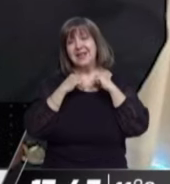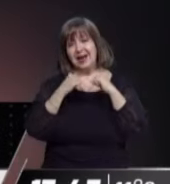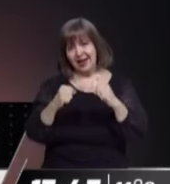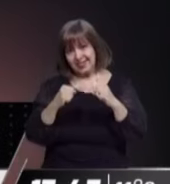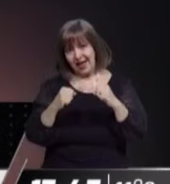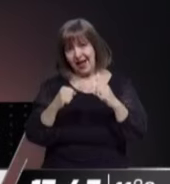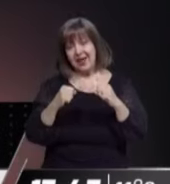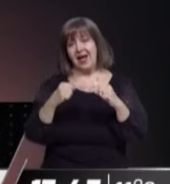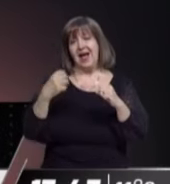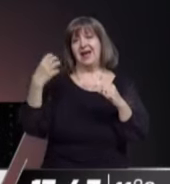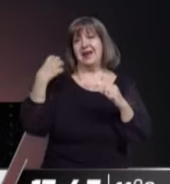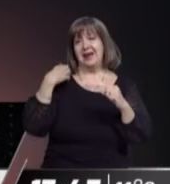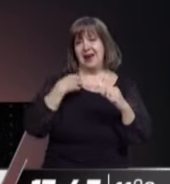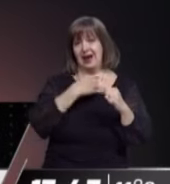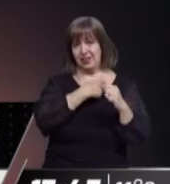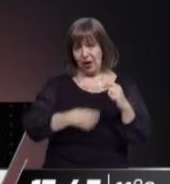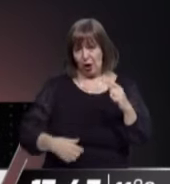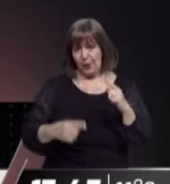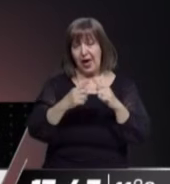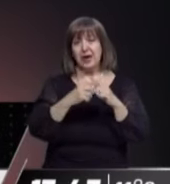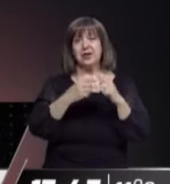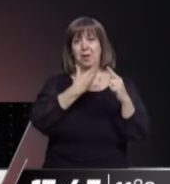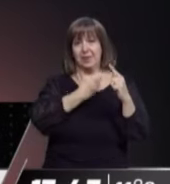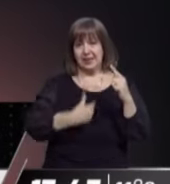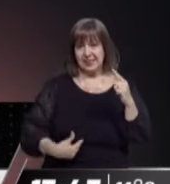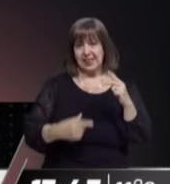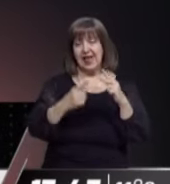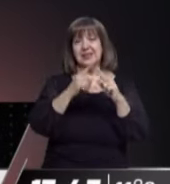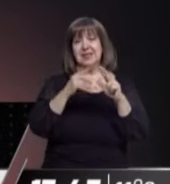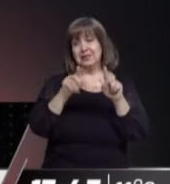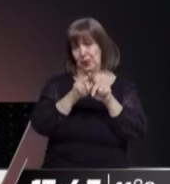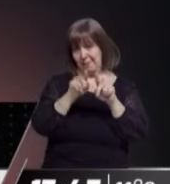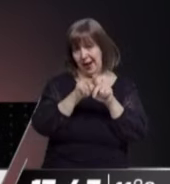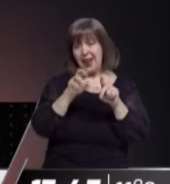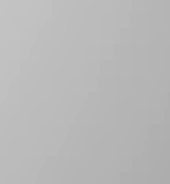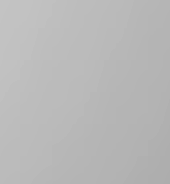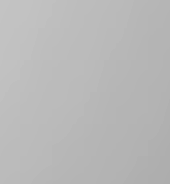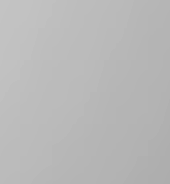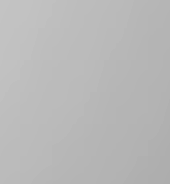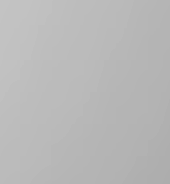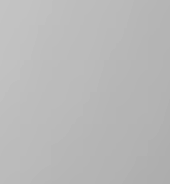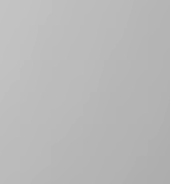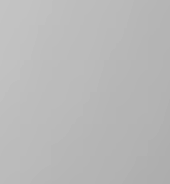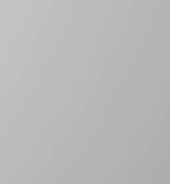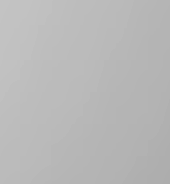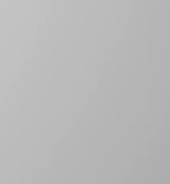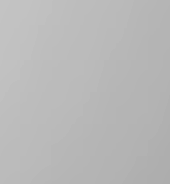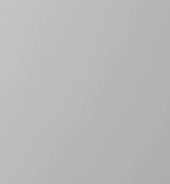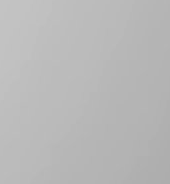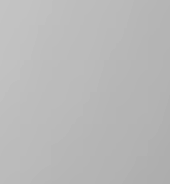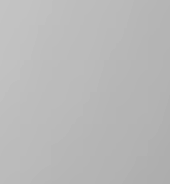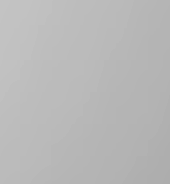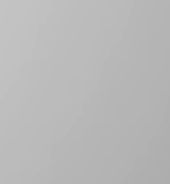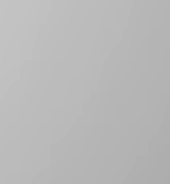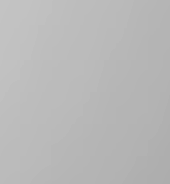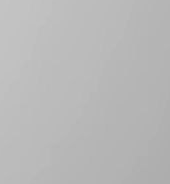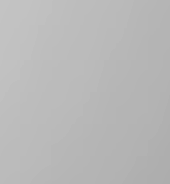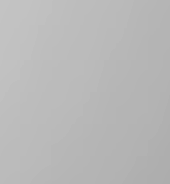argentino dando detalles de todo lo que va a pasar, principalmente en inversiones para la República Argentina.